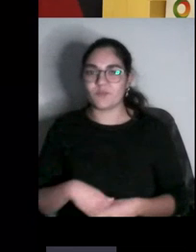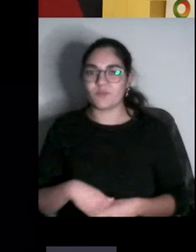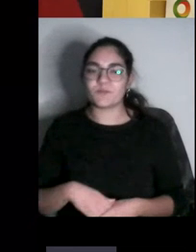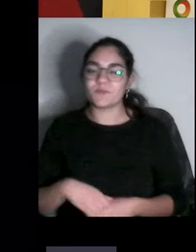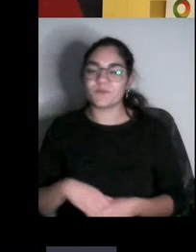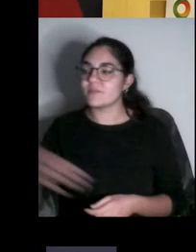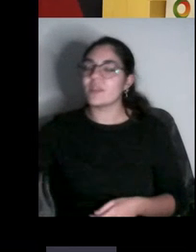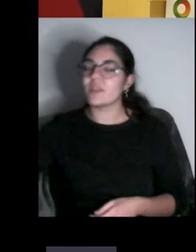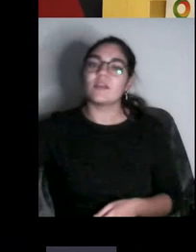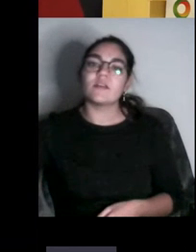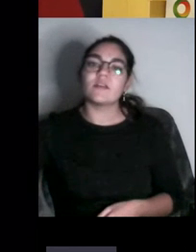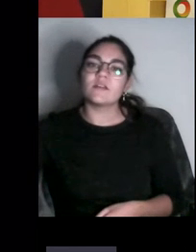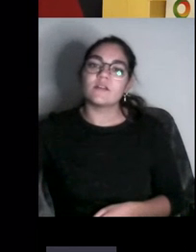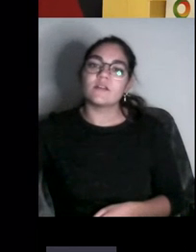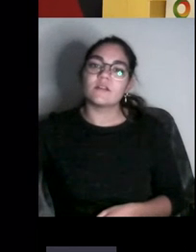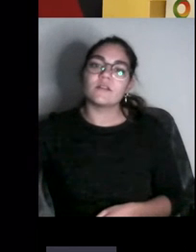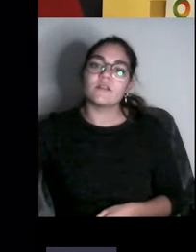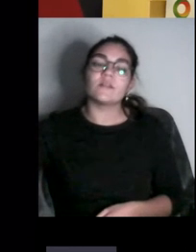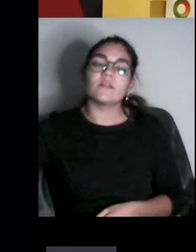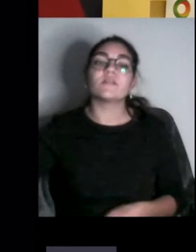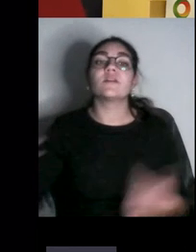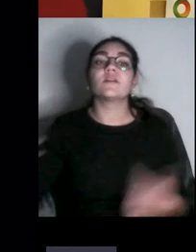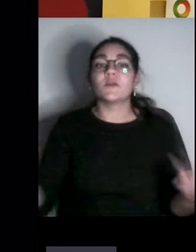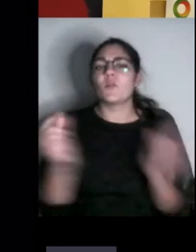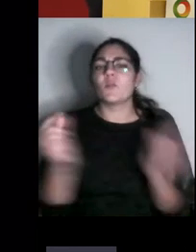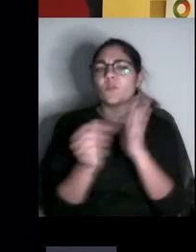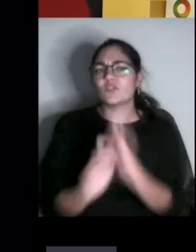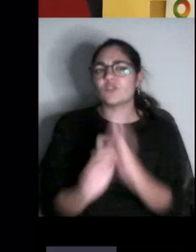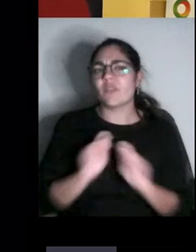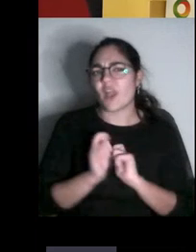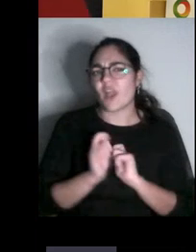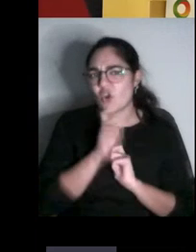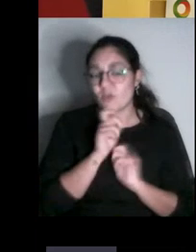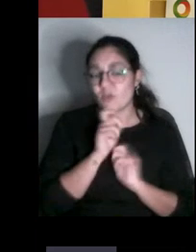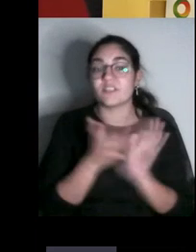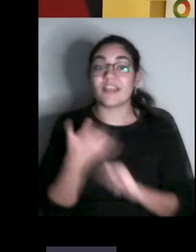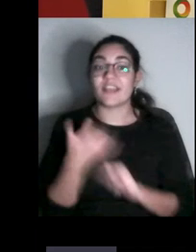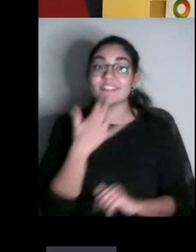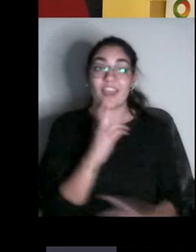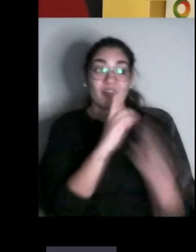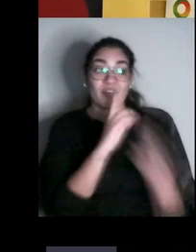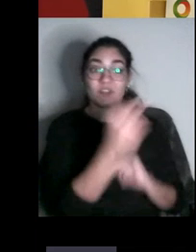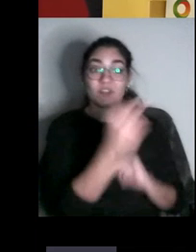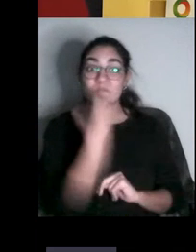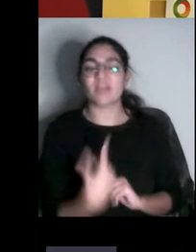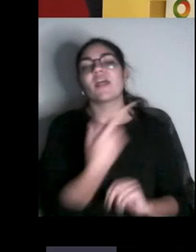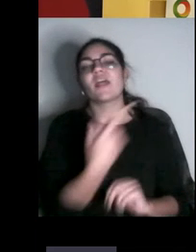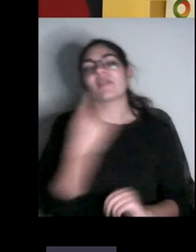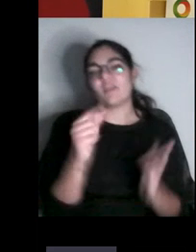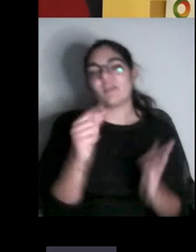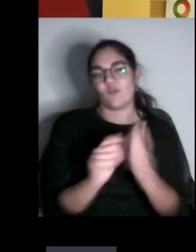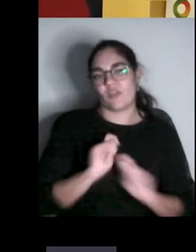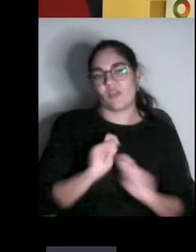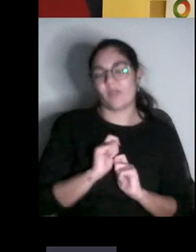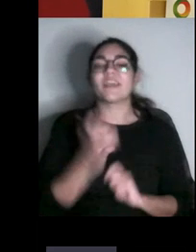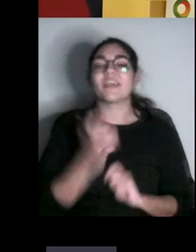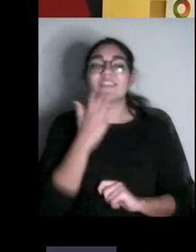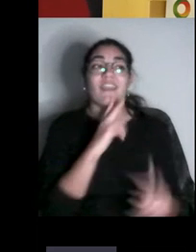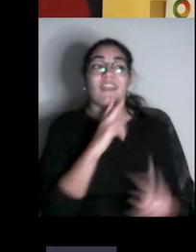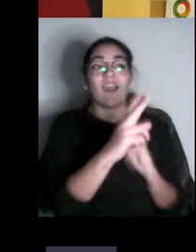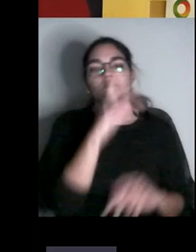como se puntúan en el juego por preventa acertada tiene 100 puntos por preguntaba fallada se restan 100 puntos